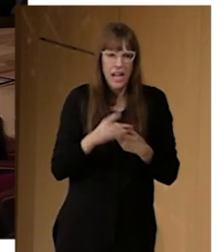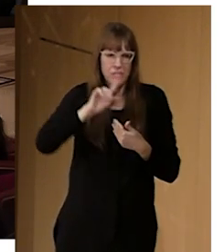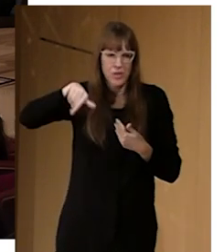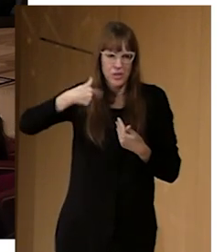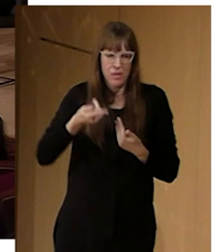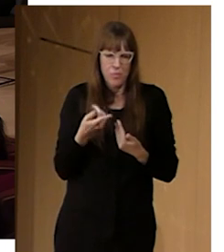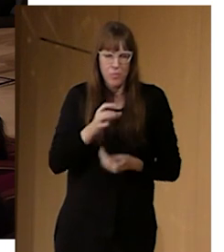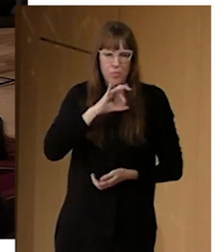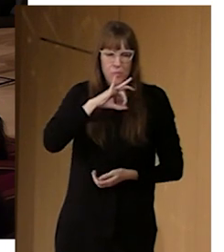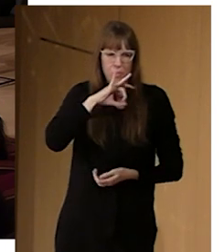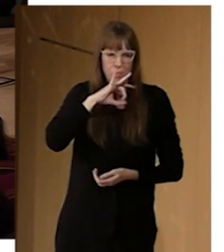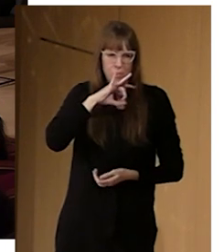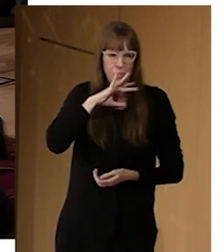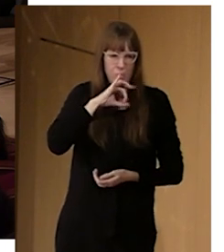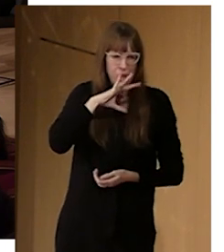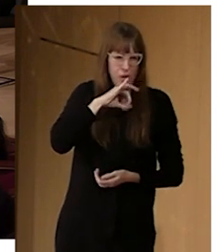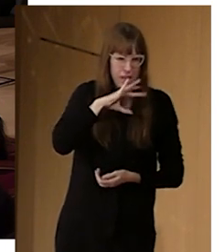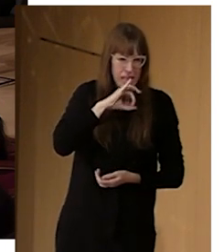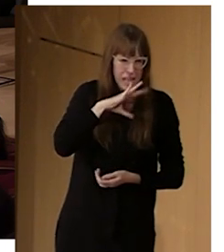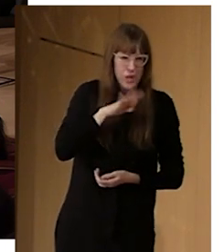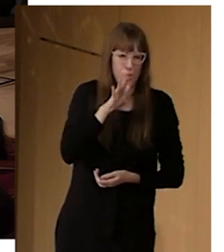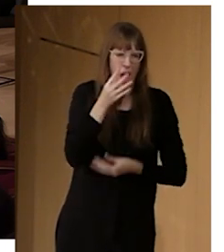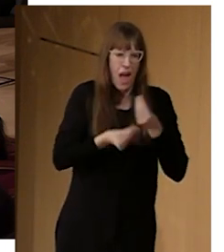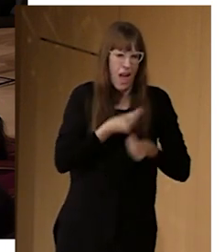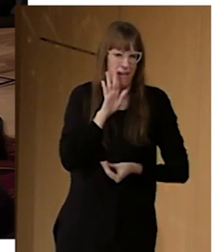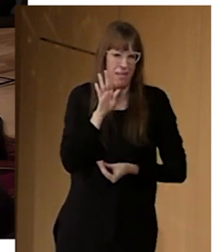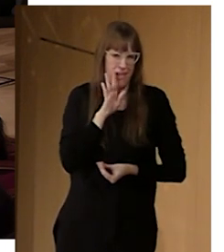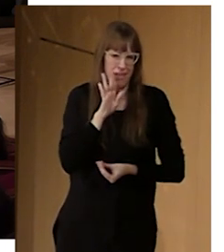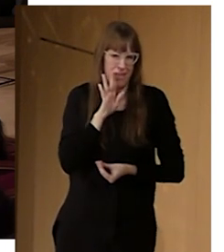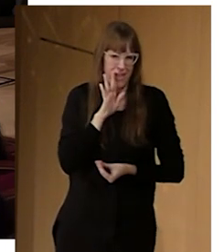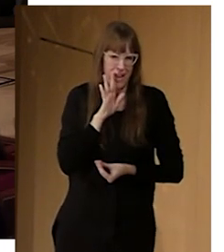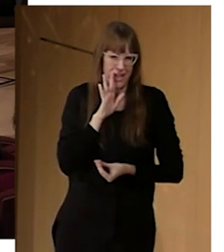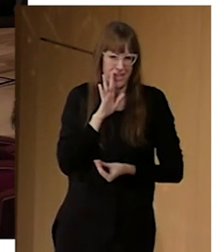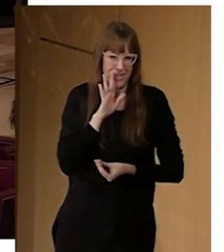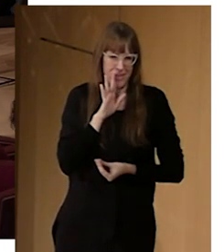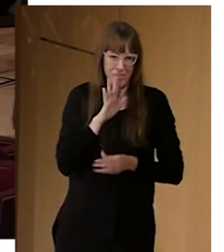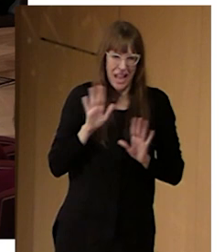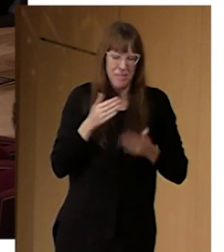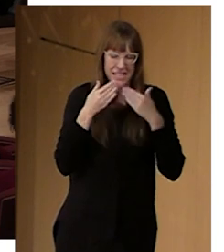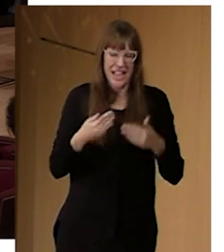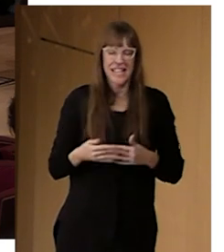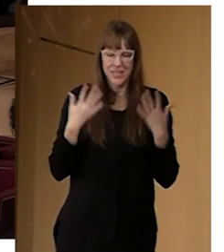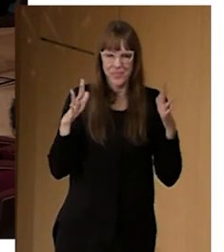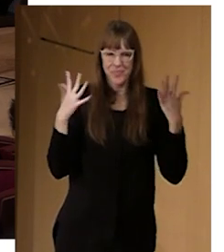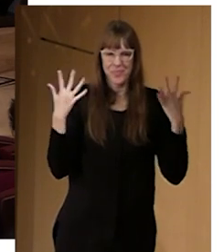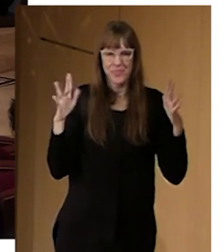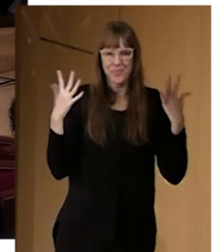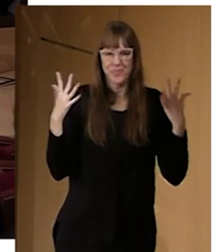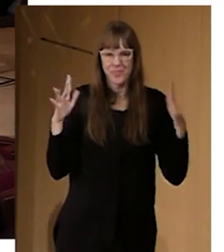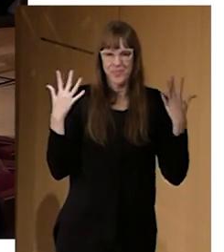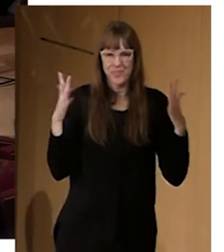contentos con la posibilidad de hacerlo y bueno Pues básicamente esto es Muchas gracias Muchísimas gracias